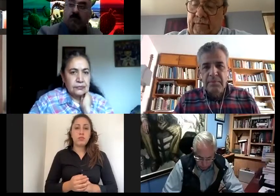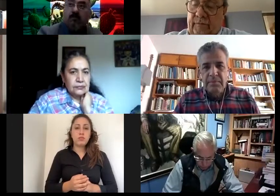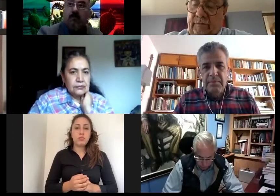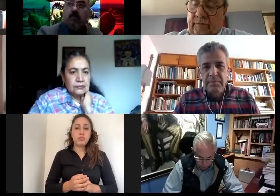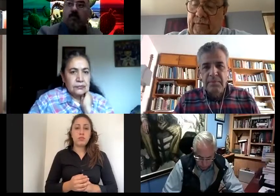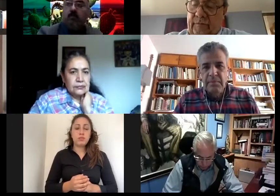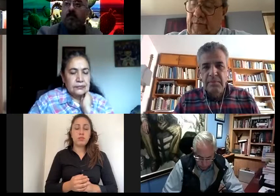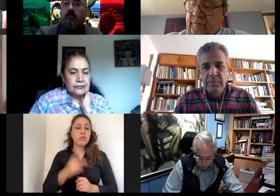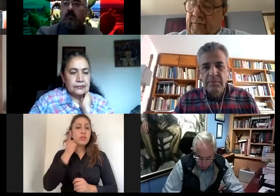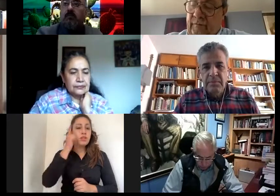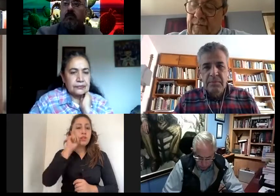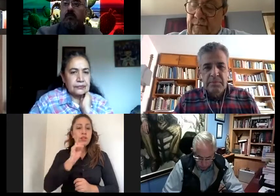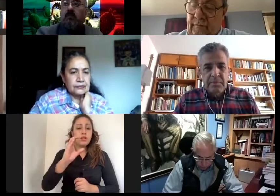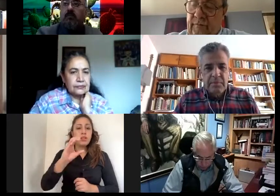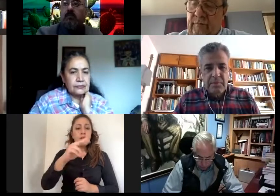Diputada Lisette Clavel.